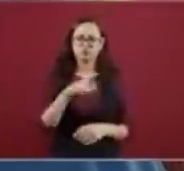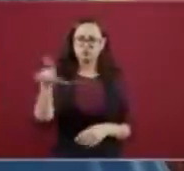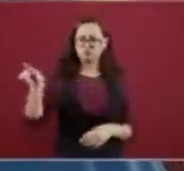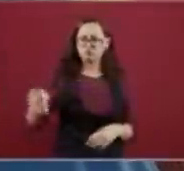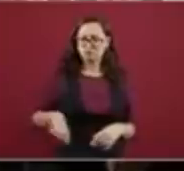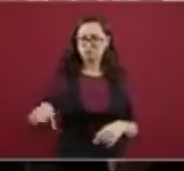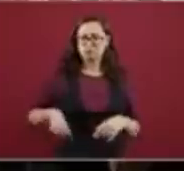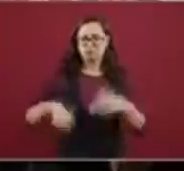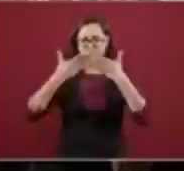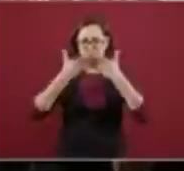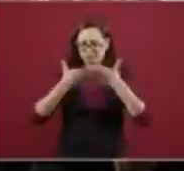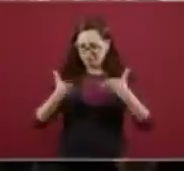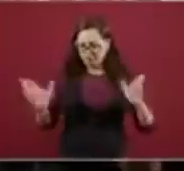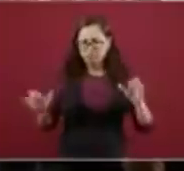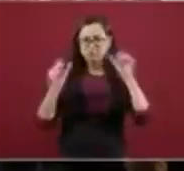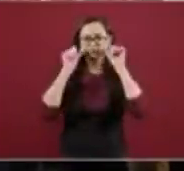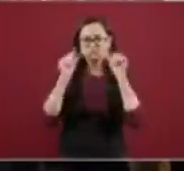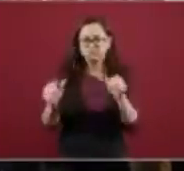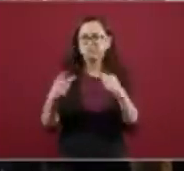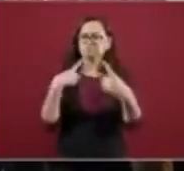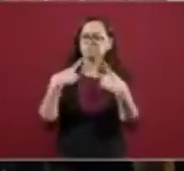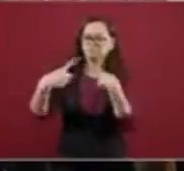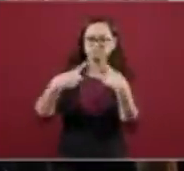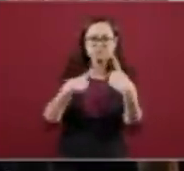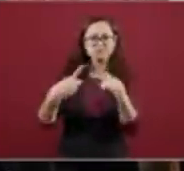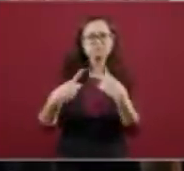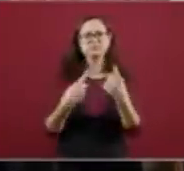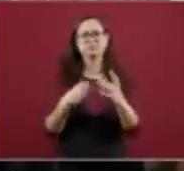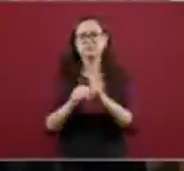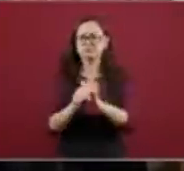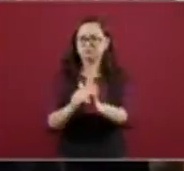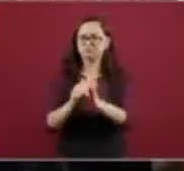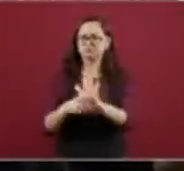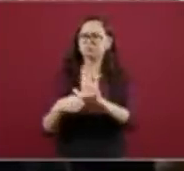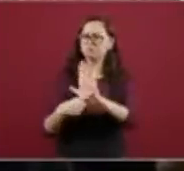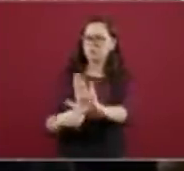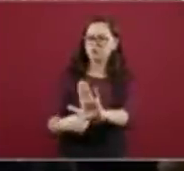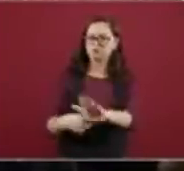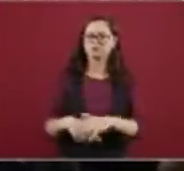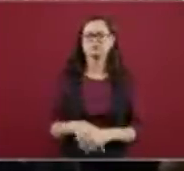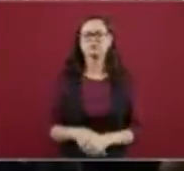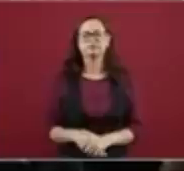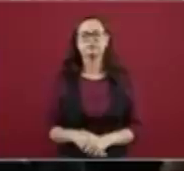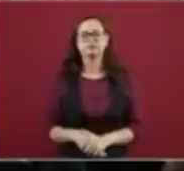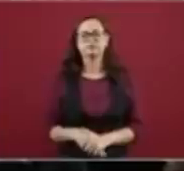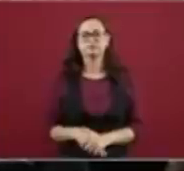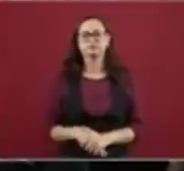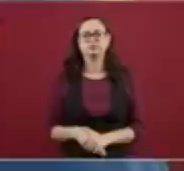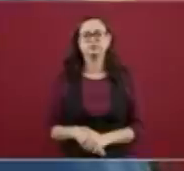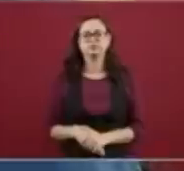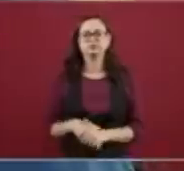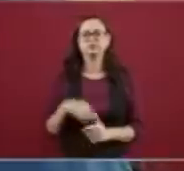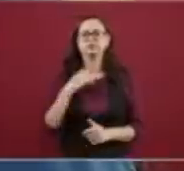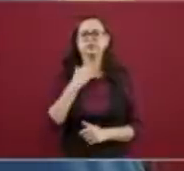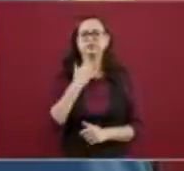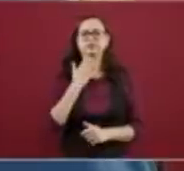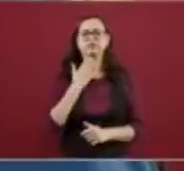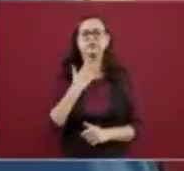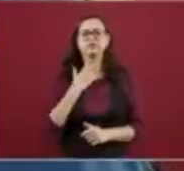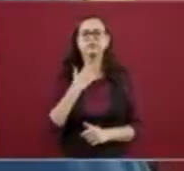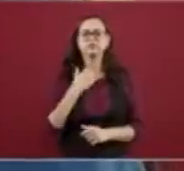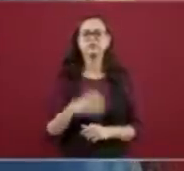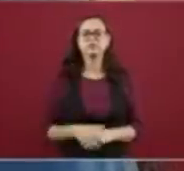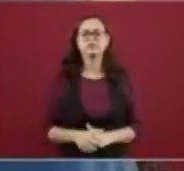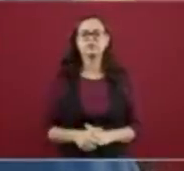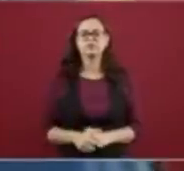dialoga, que tiene las puertas abiertas y este es un gran símbolo de esto. Y la fuerza que tiene la diversidad